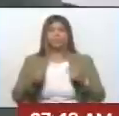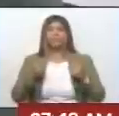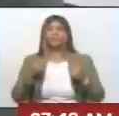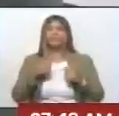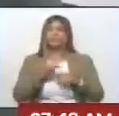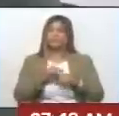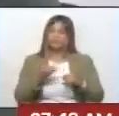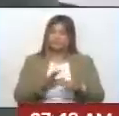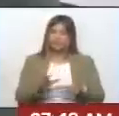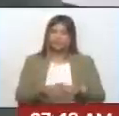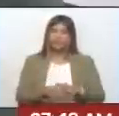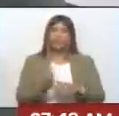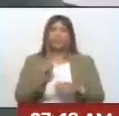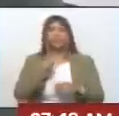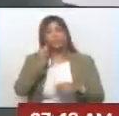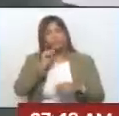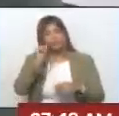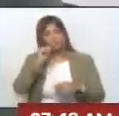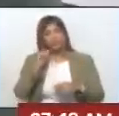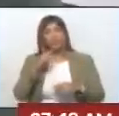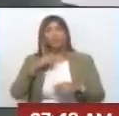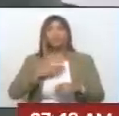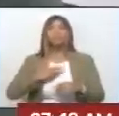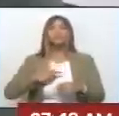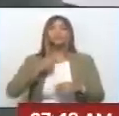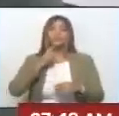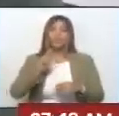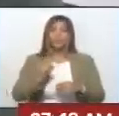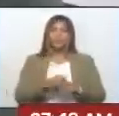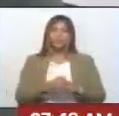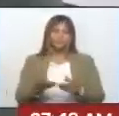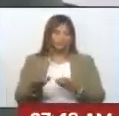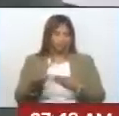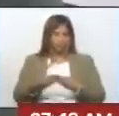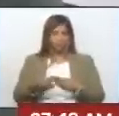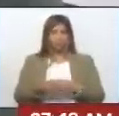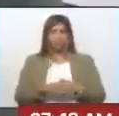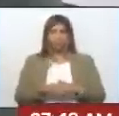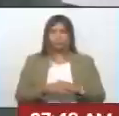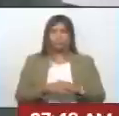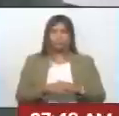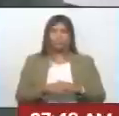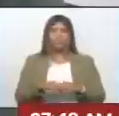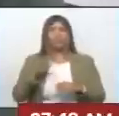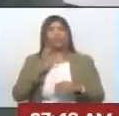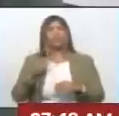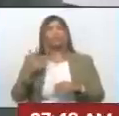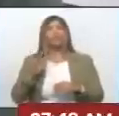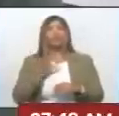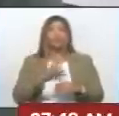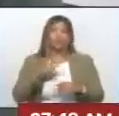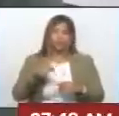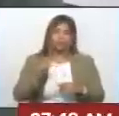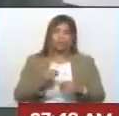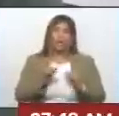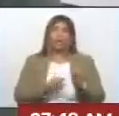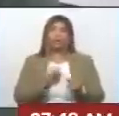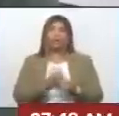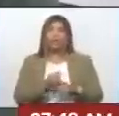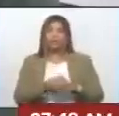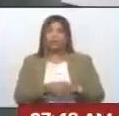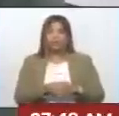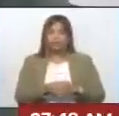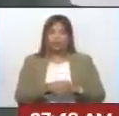detenido. Este fin de semana el presidente de la República recibió al fiscal de la Corte Penal Internacional, Karim